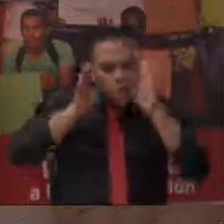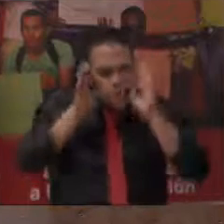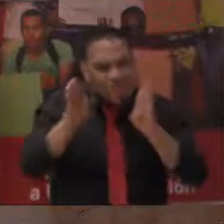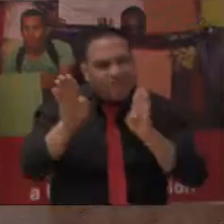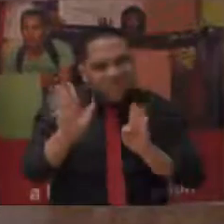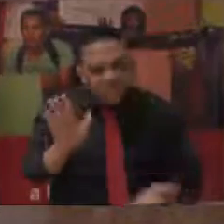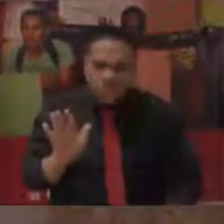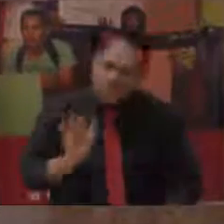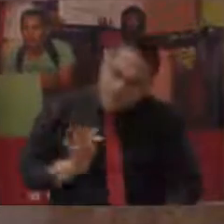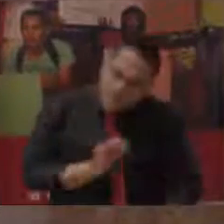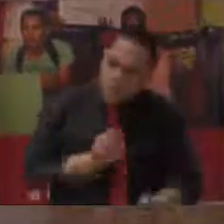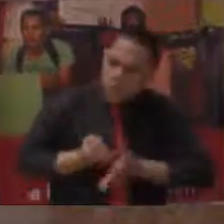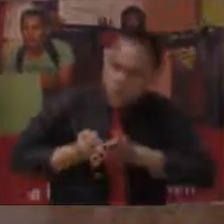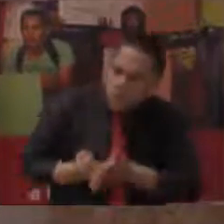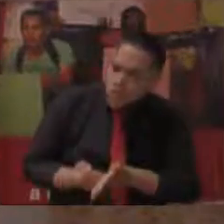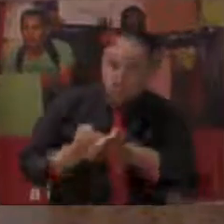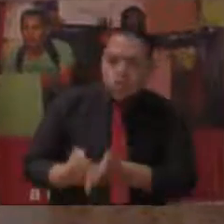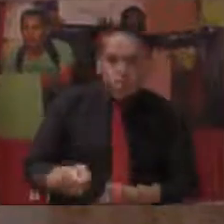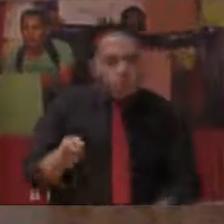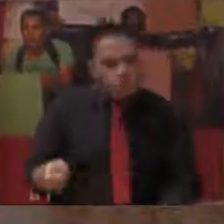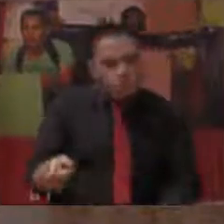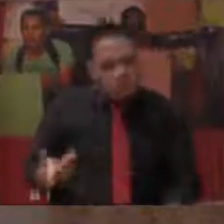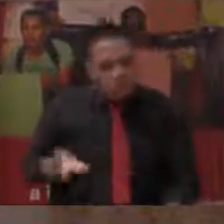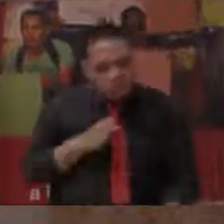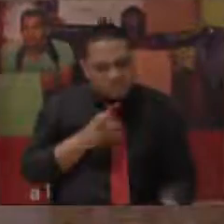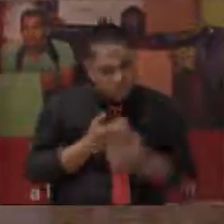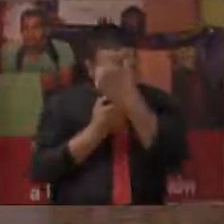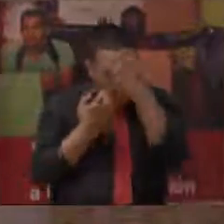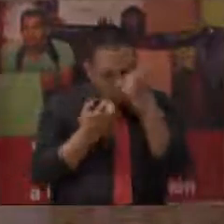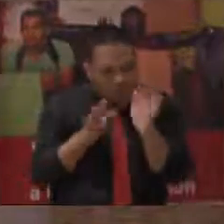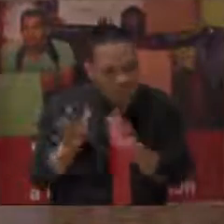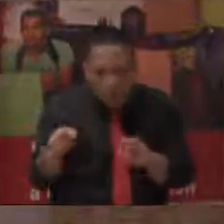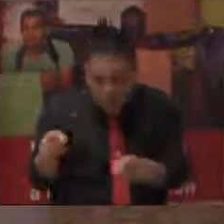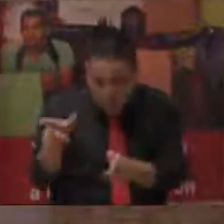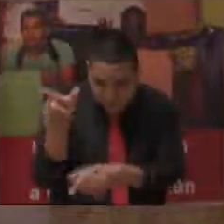Muchas gracias. Aquí es necesario realizar en primera medida una precisión